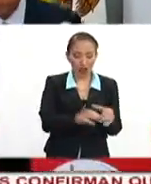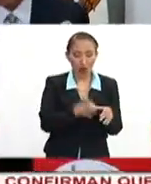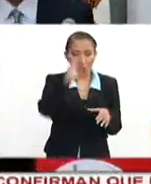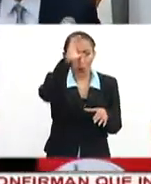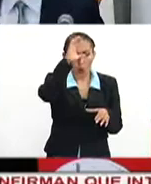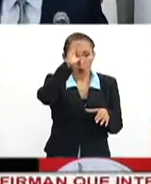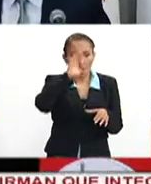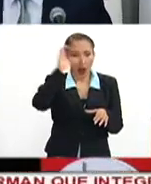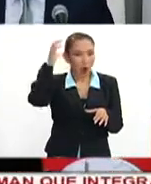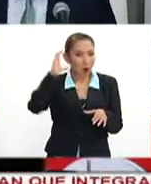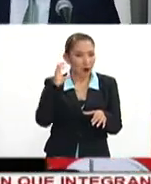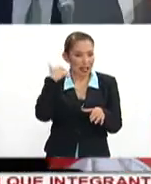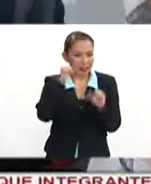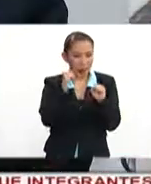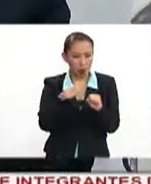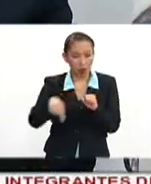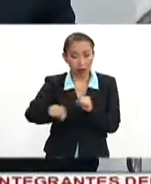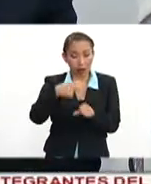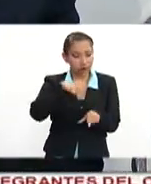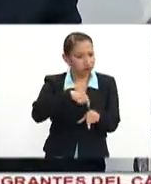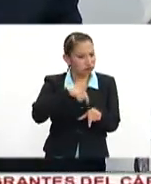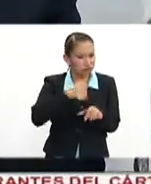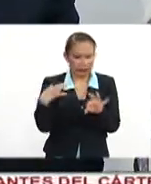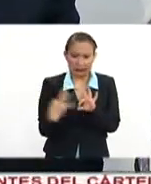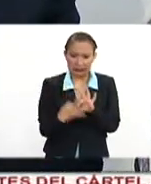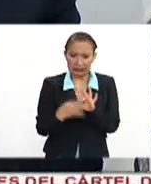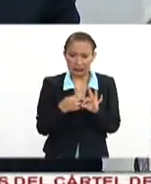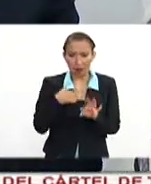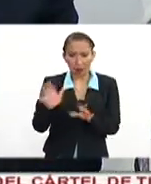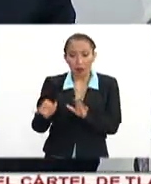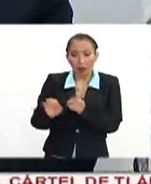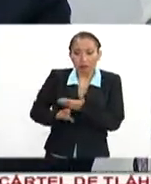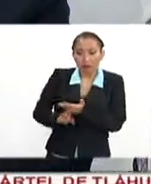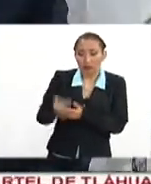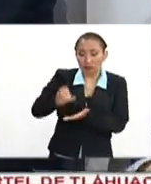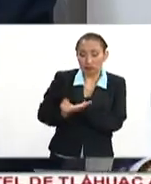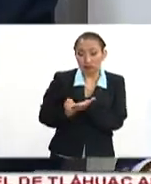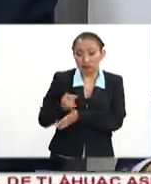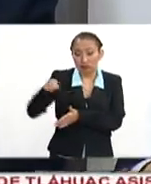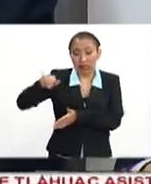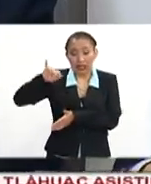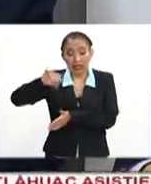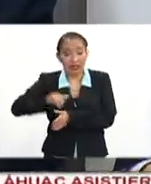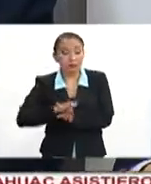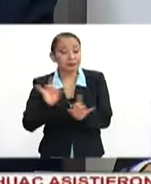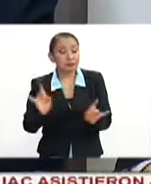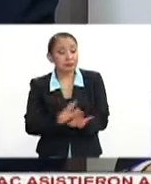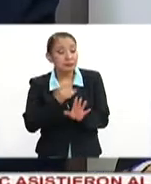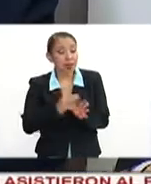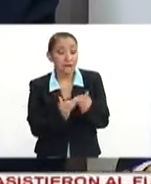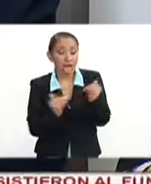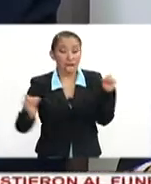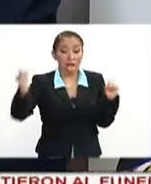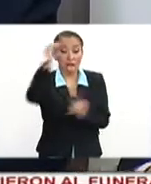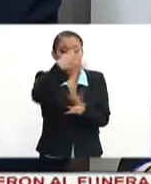Coahuila seguro, presentará en tiempo y forma un recurso de impugnación del dictamen emitido por el INE sobre el presunto rebase del tope de gastos de